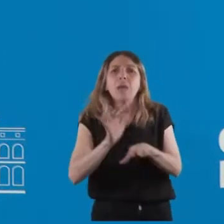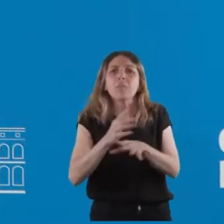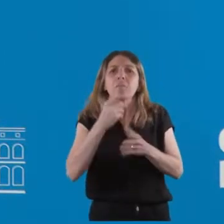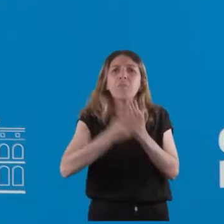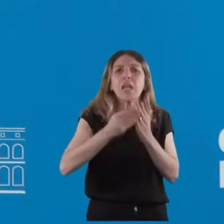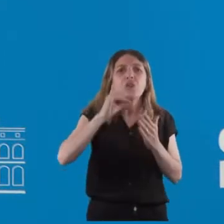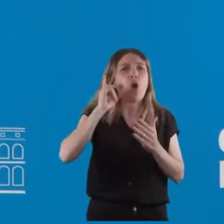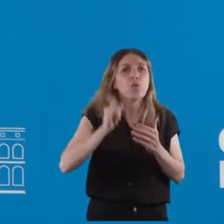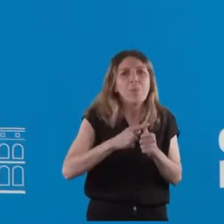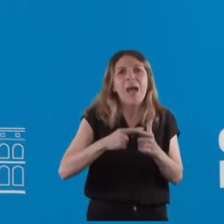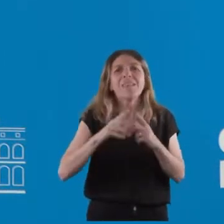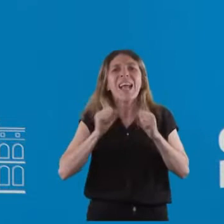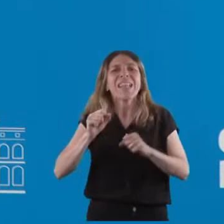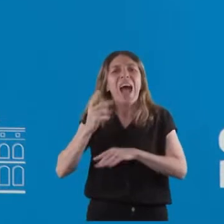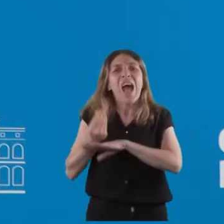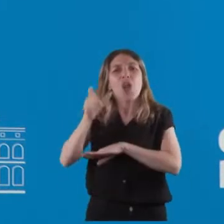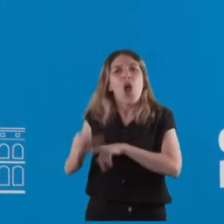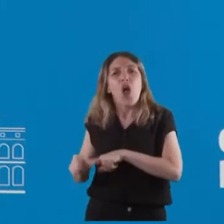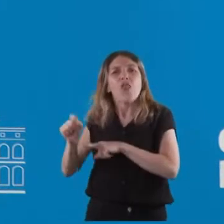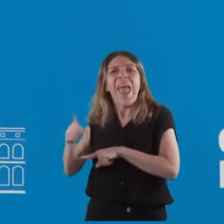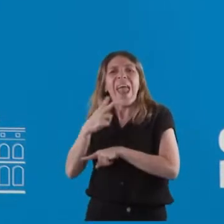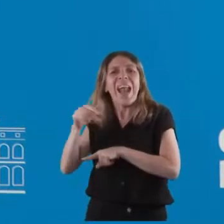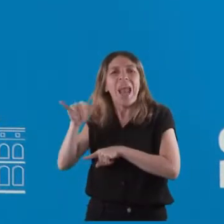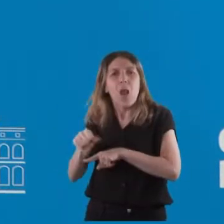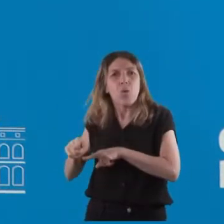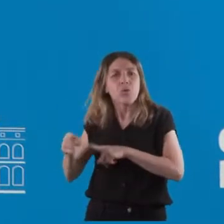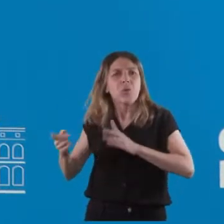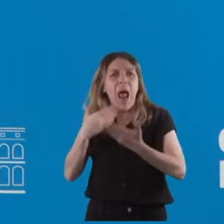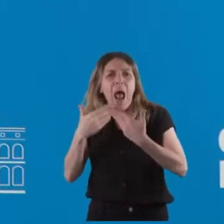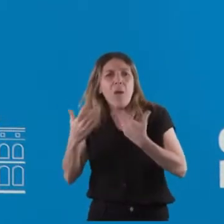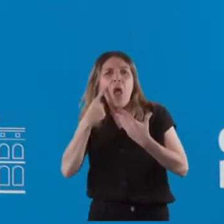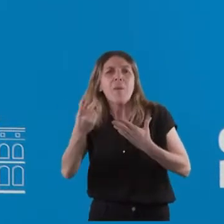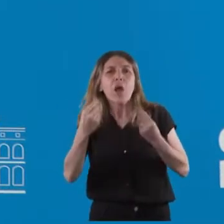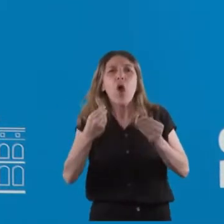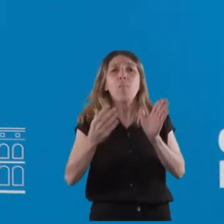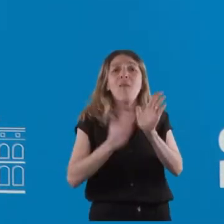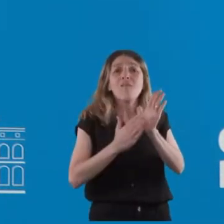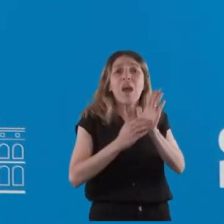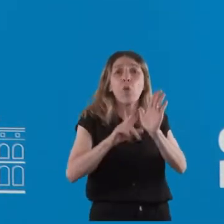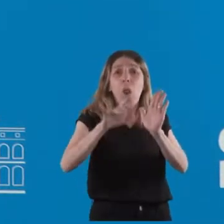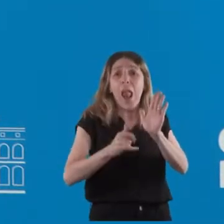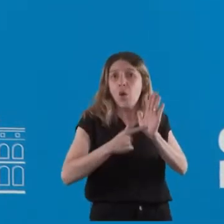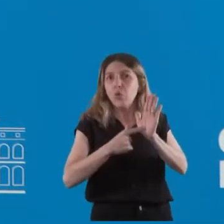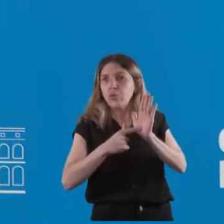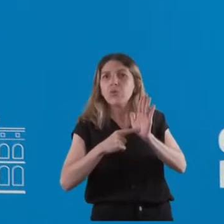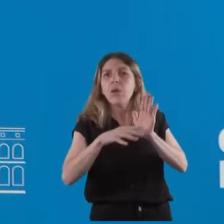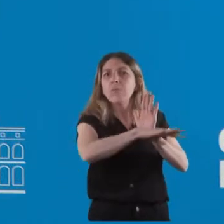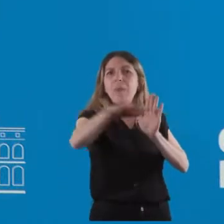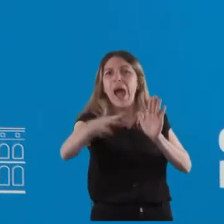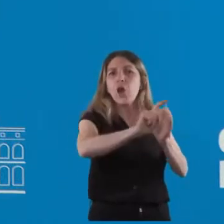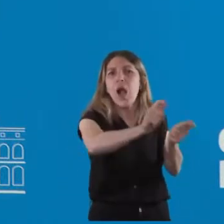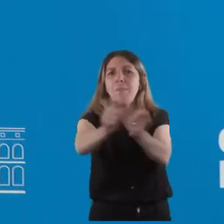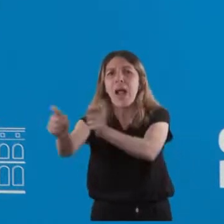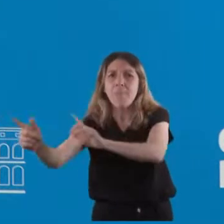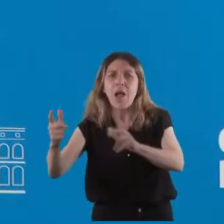man el secretario de energía están estudiando de qué manera se va a llevar adelante esa segmentación y el criterio me parece que el criterio básico y de ese criterio que